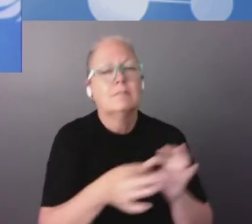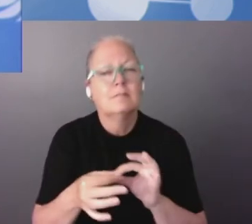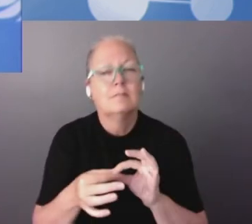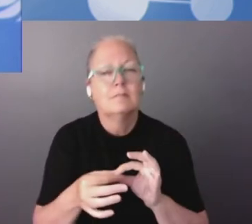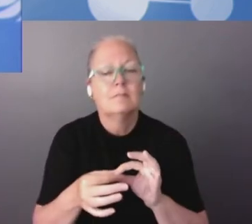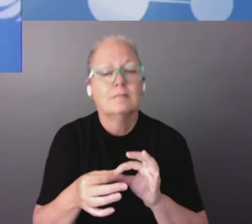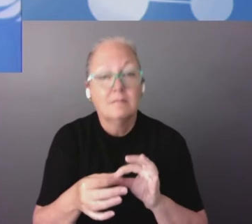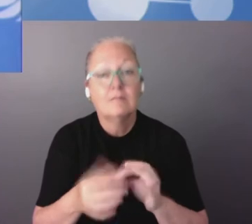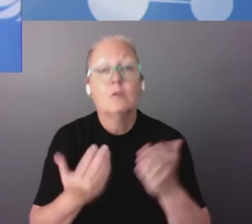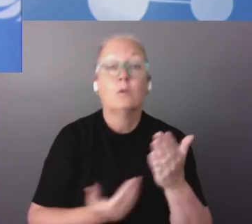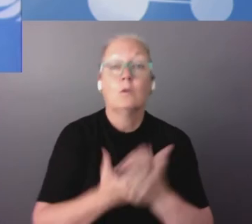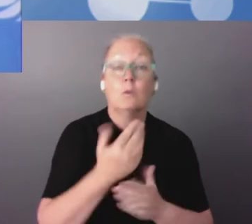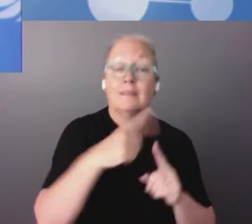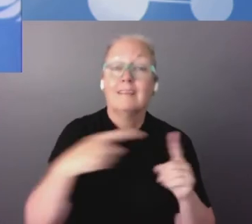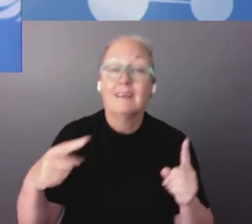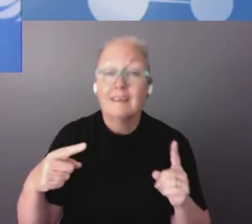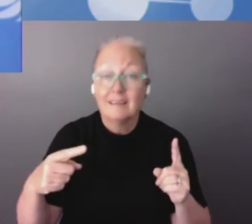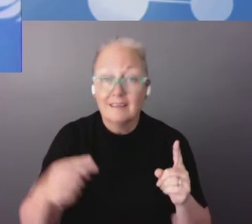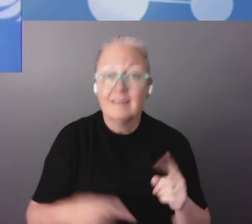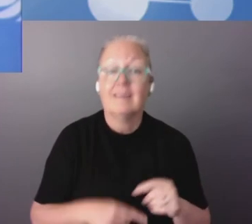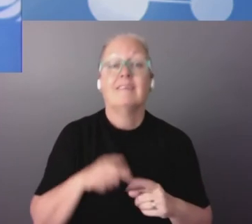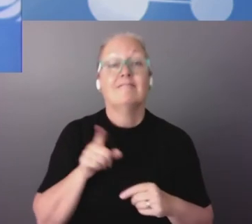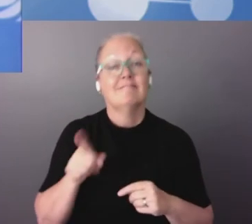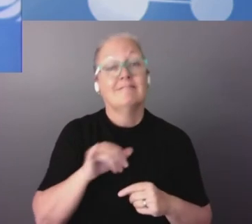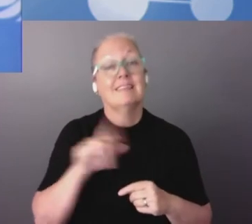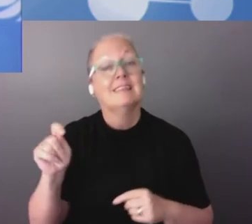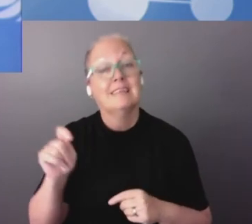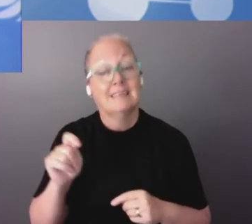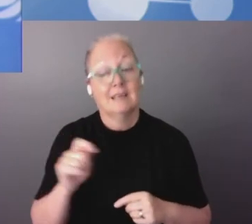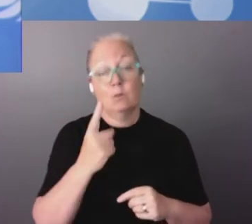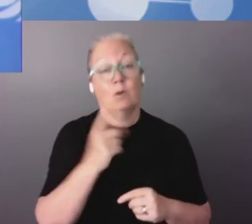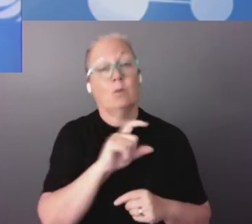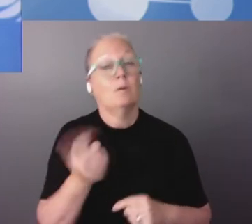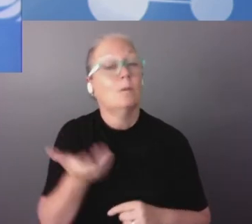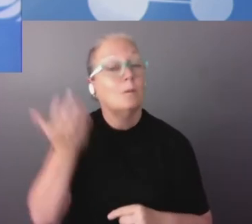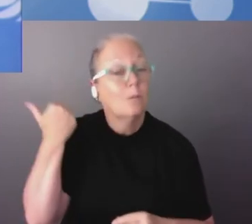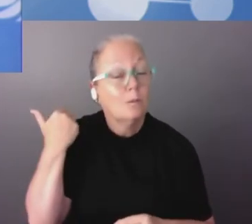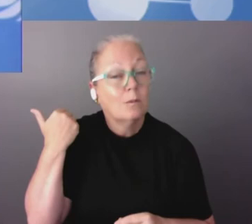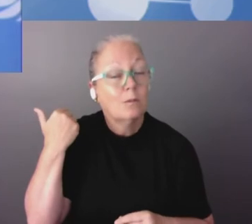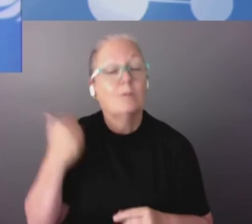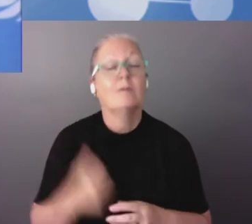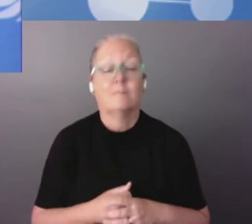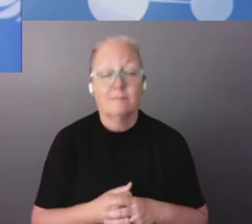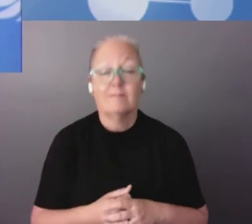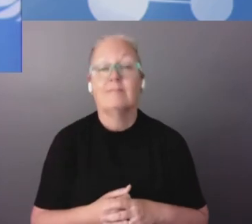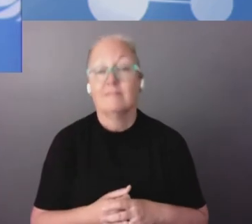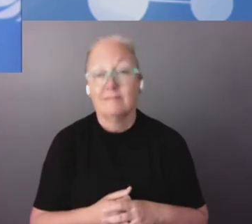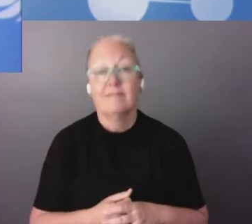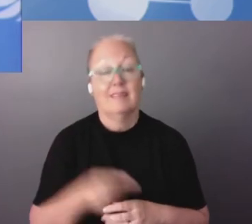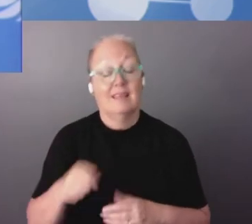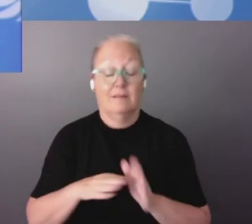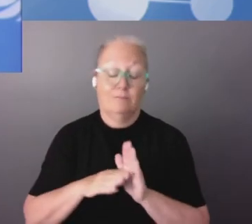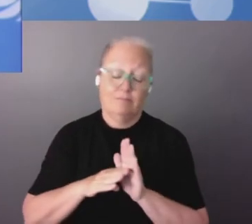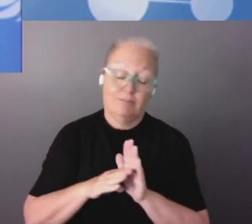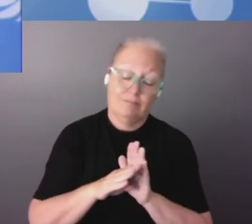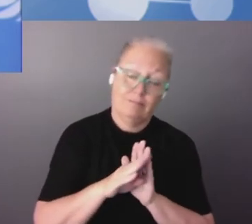unida. Es más que un simple lema de un foro digital. El Internet unido